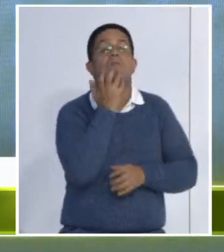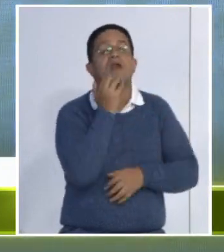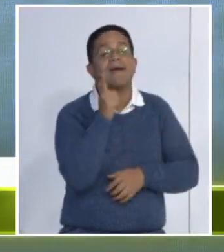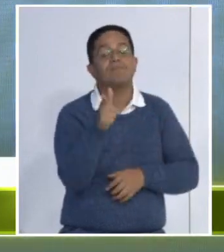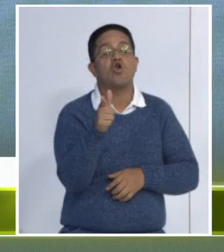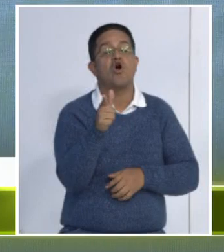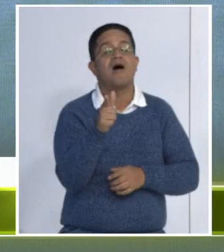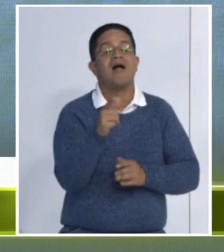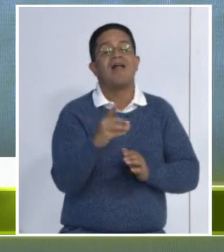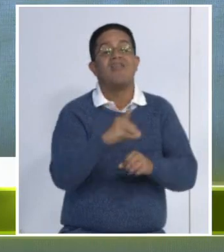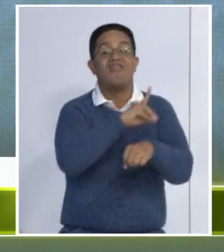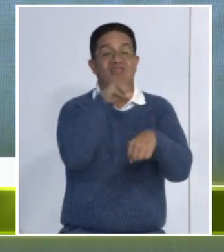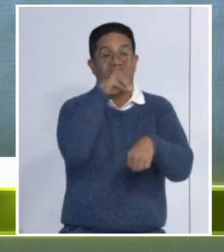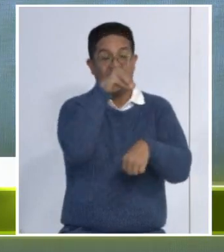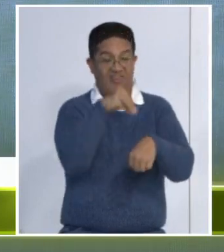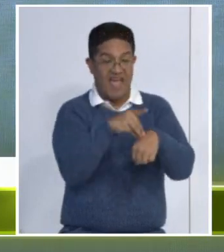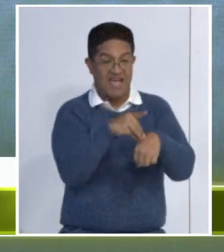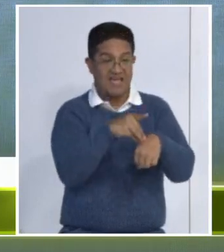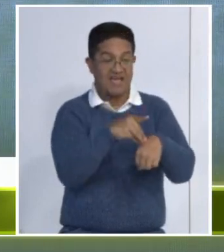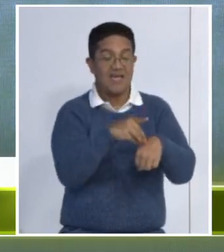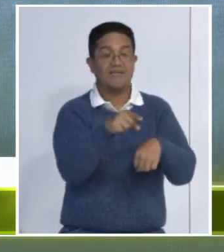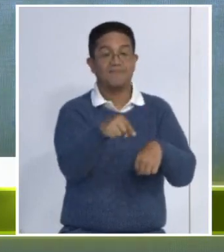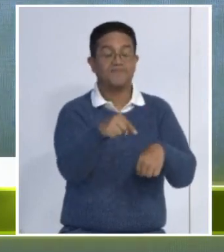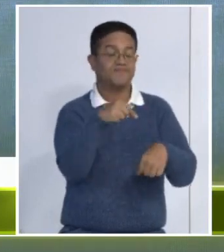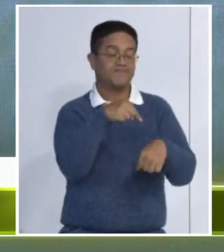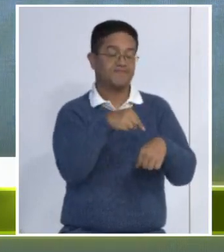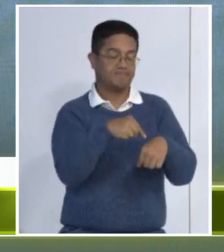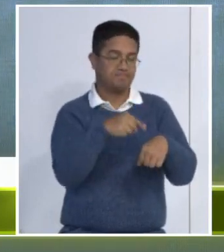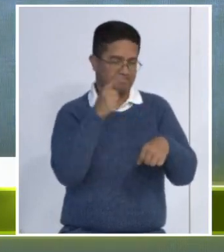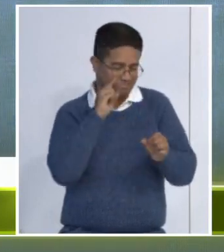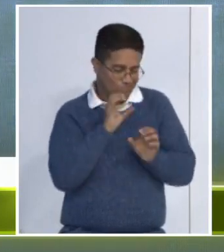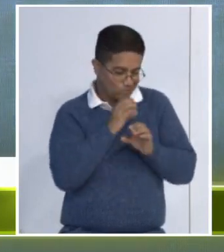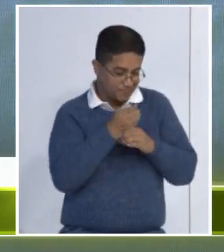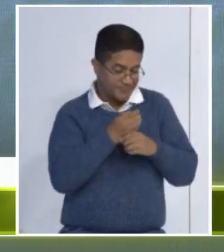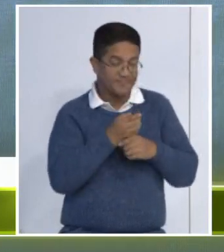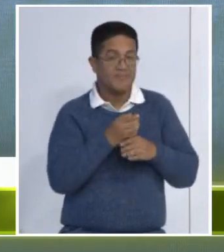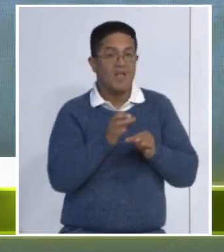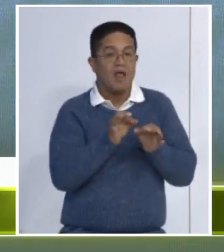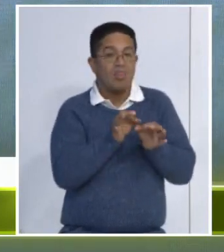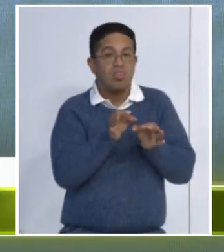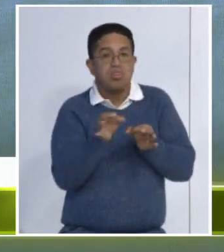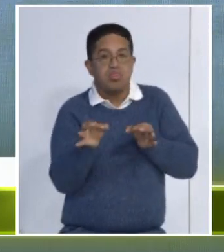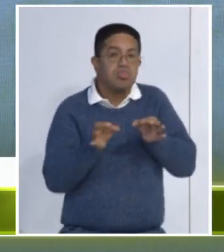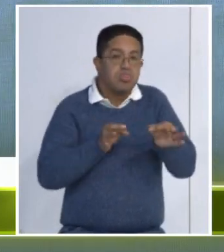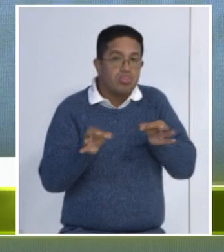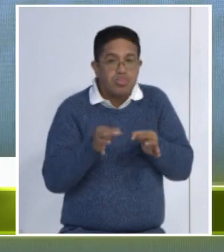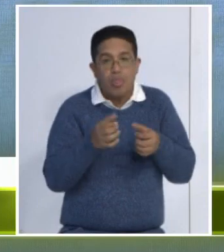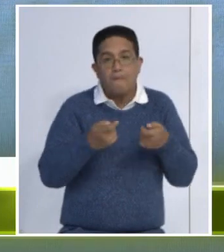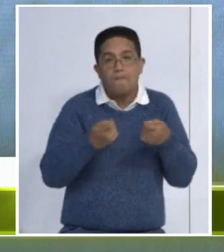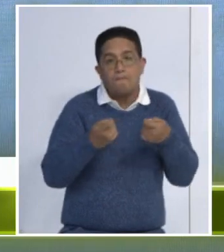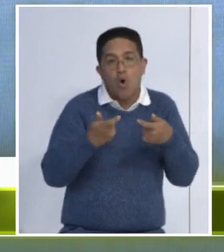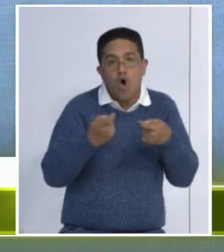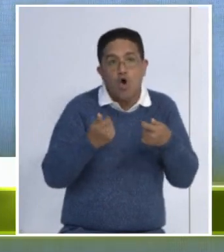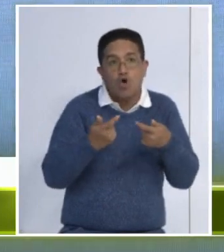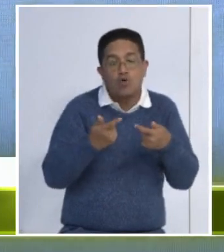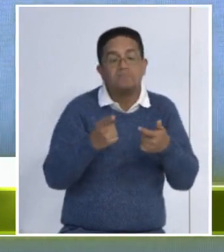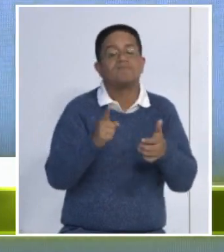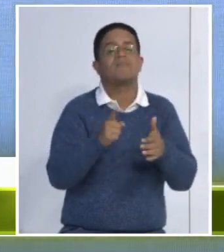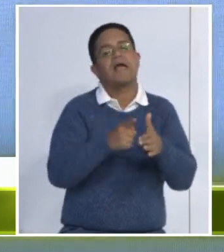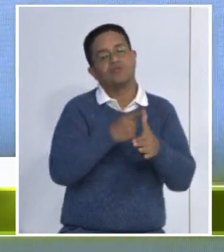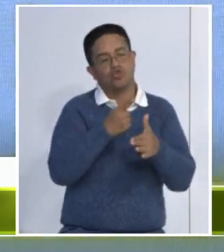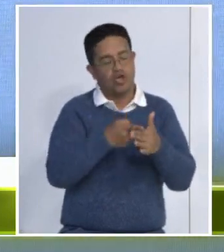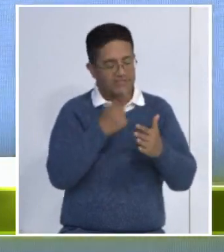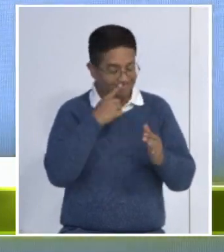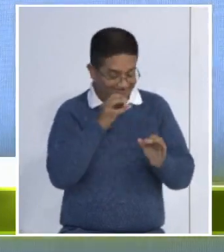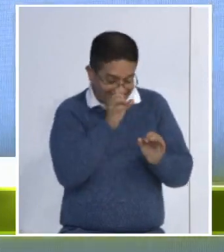de plaquetas, es decir, una trombocitopenia más severa que el chikungunya y que el Zika. Entonces uno puede como diferenciar a